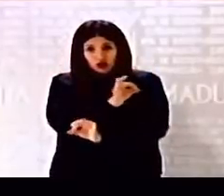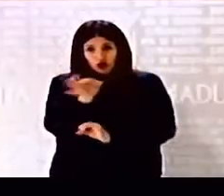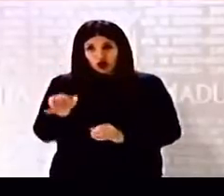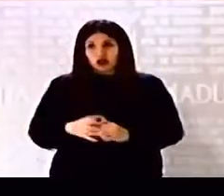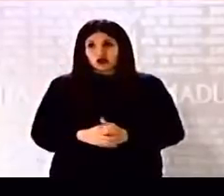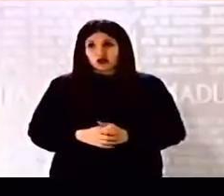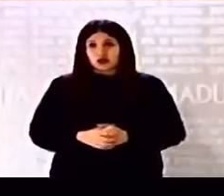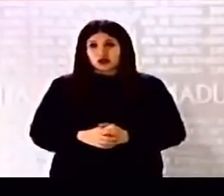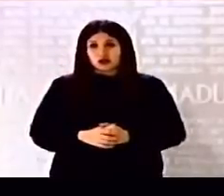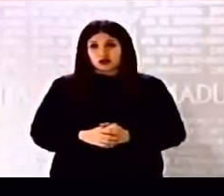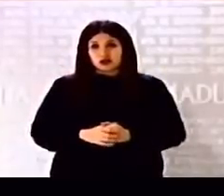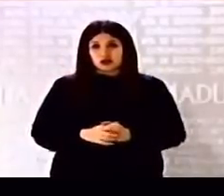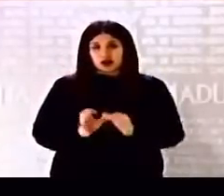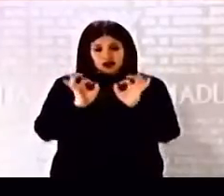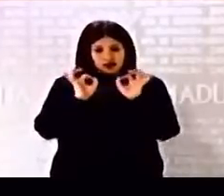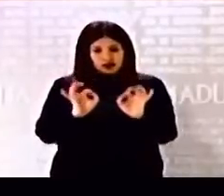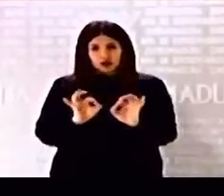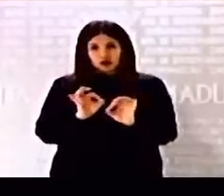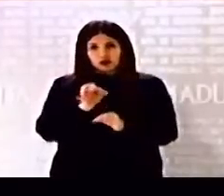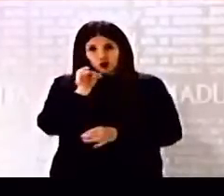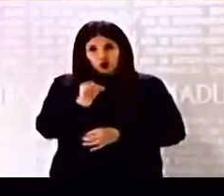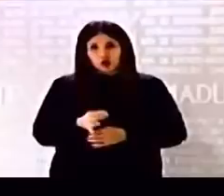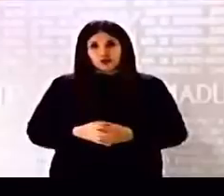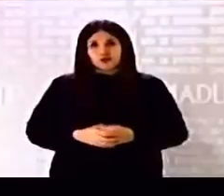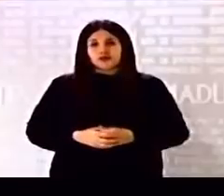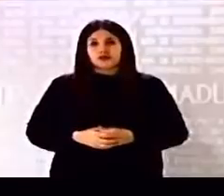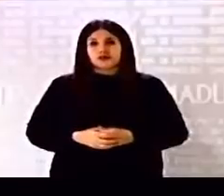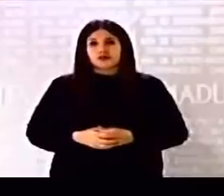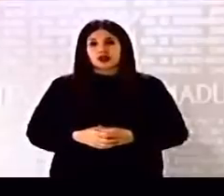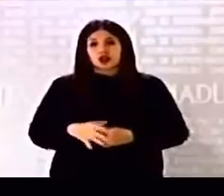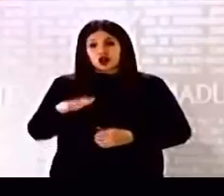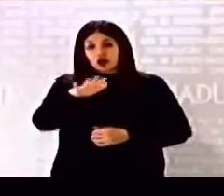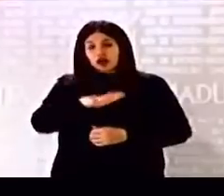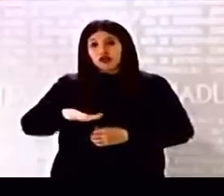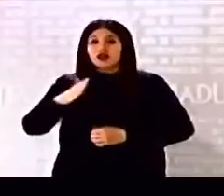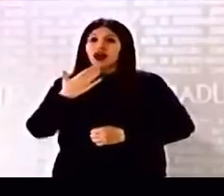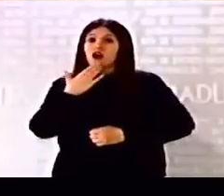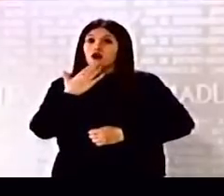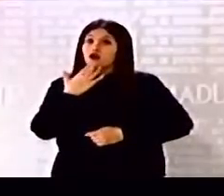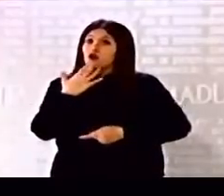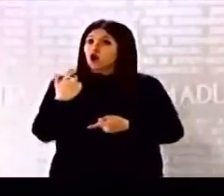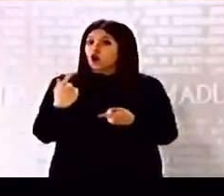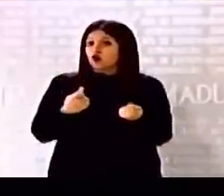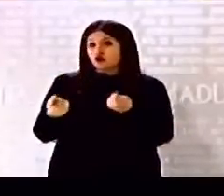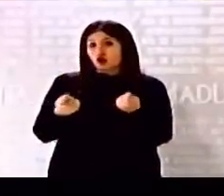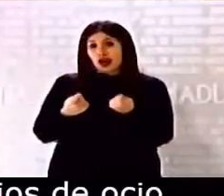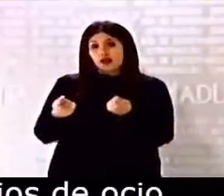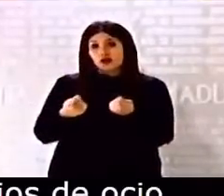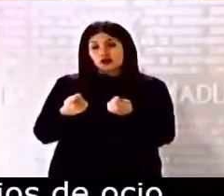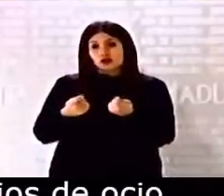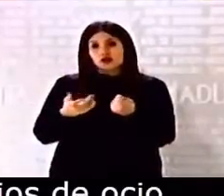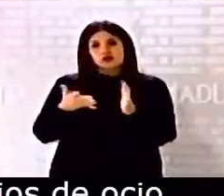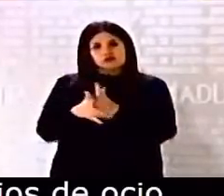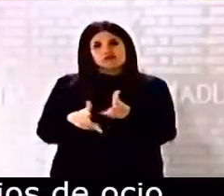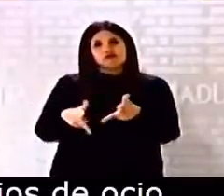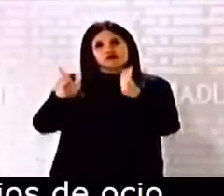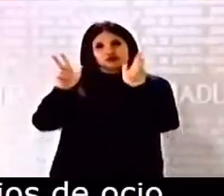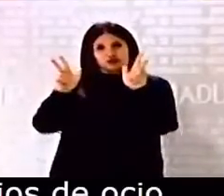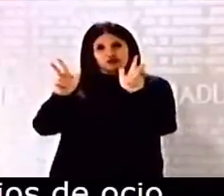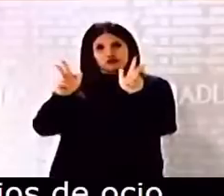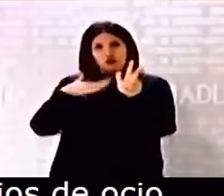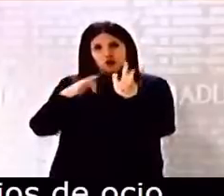Es literalmente como lo ha dicho usted. En sitios de ocio controlado están permitidas en el